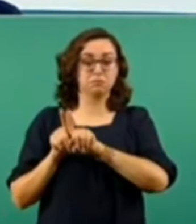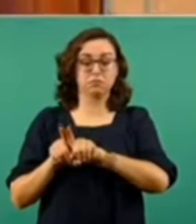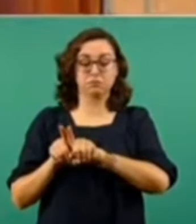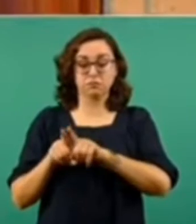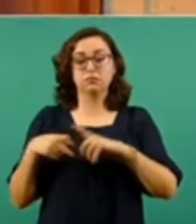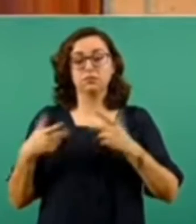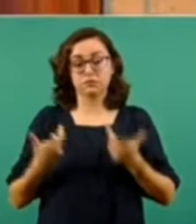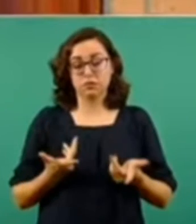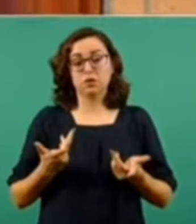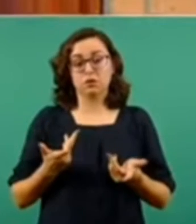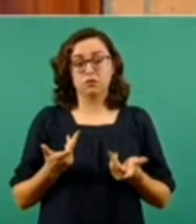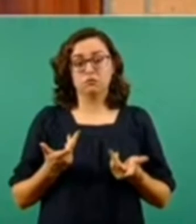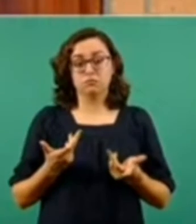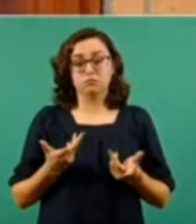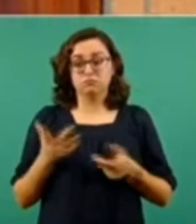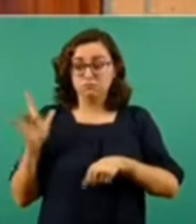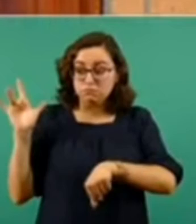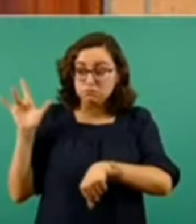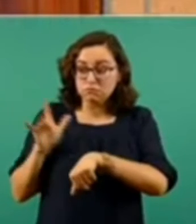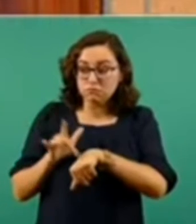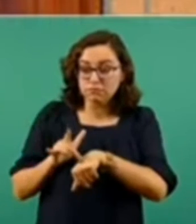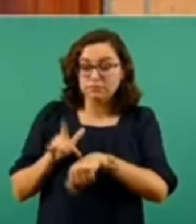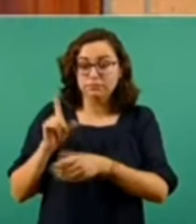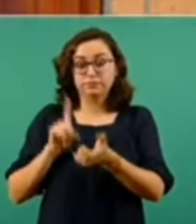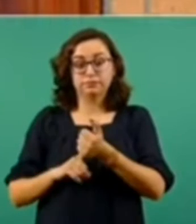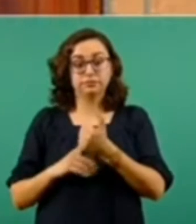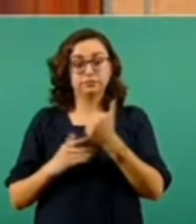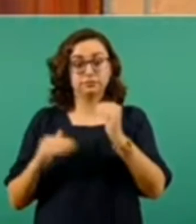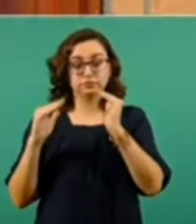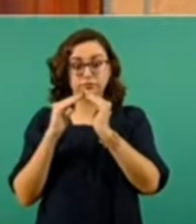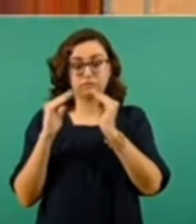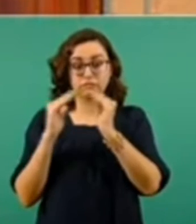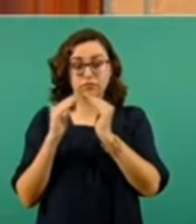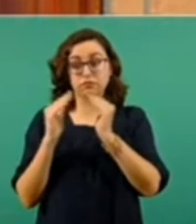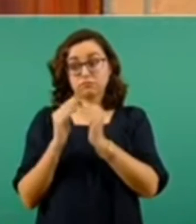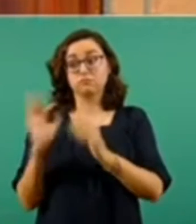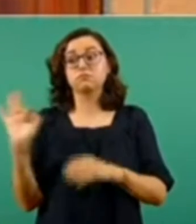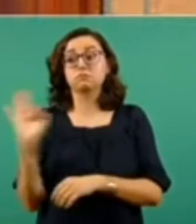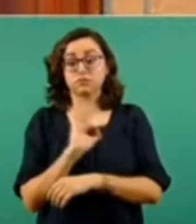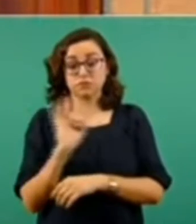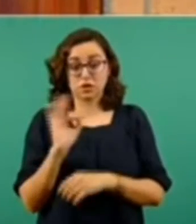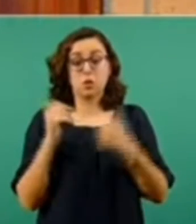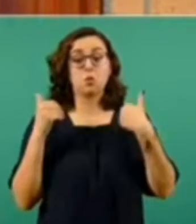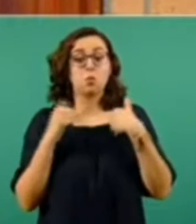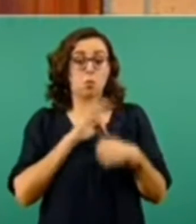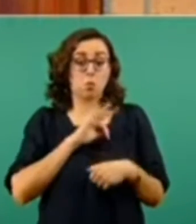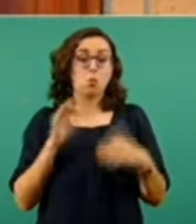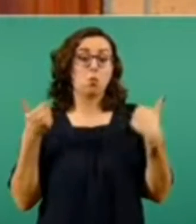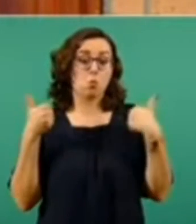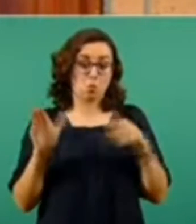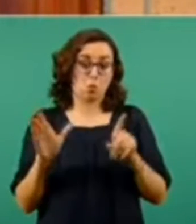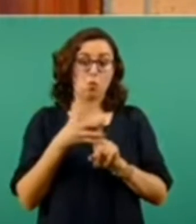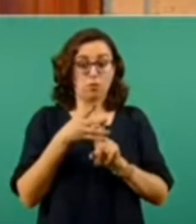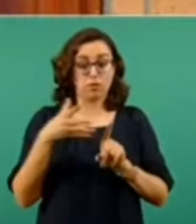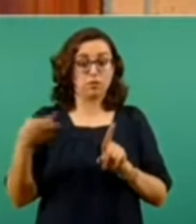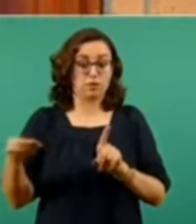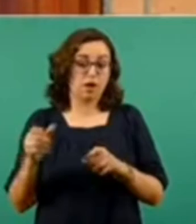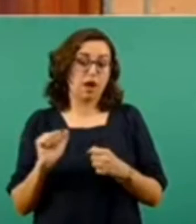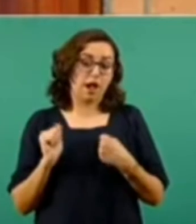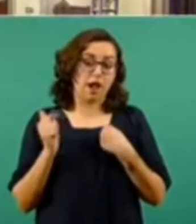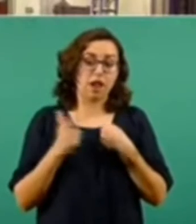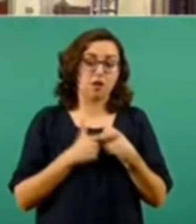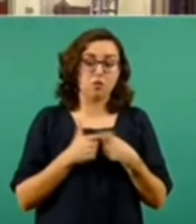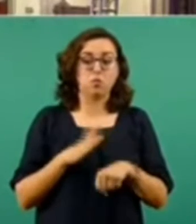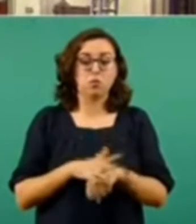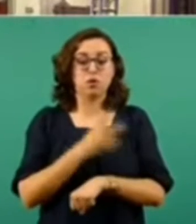más cercanía y sobre todo contacto físico al interior de sus domicilios, pues todavía pudiera producir obviamente un contagio. Por eso es importante, y